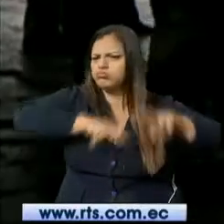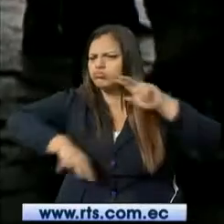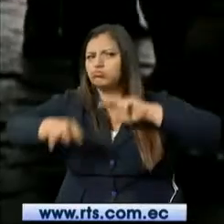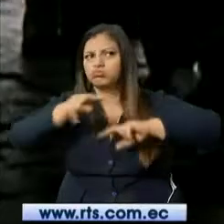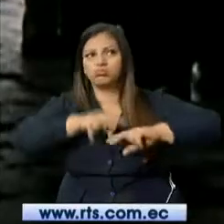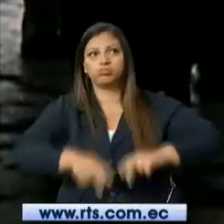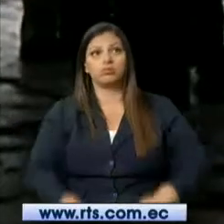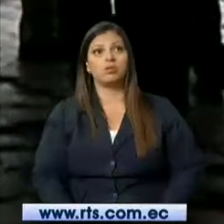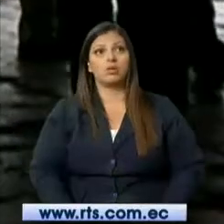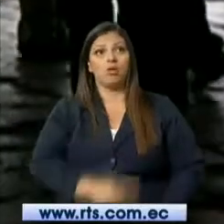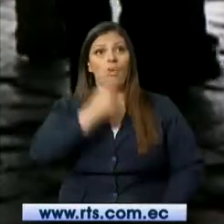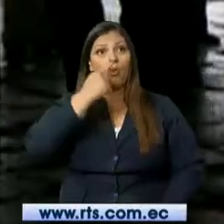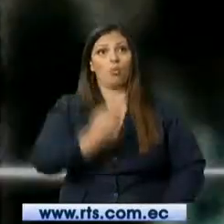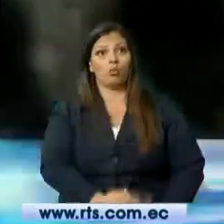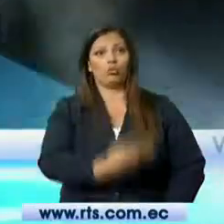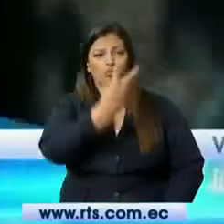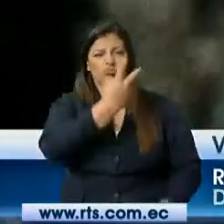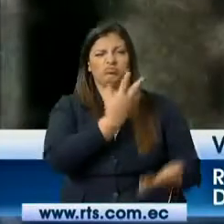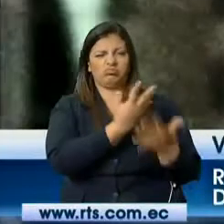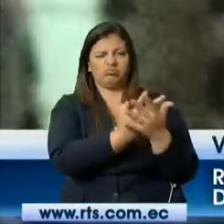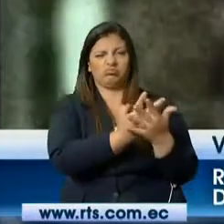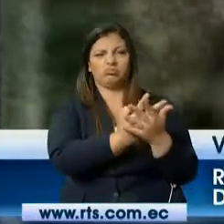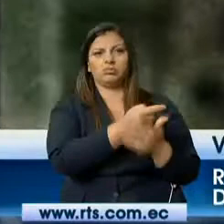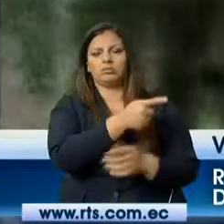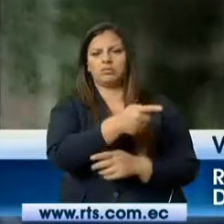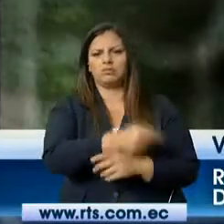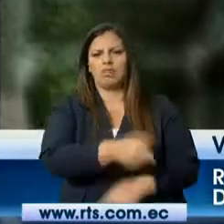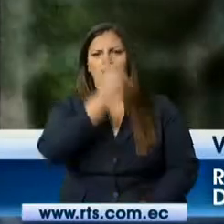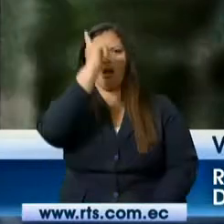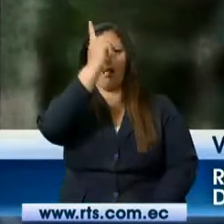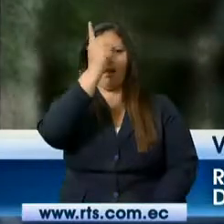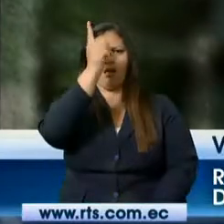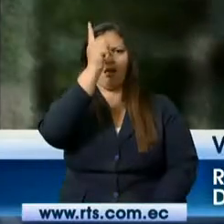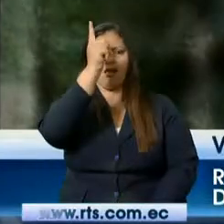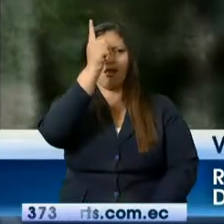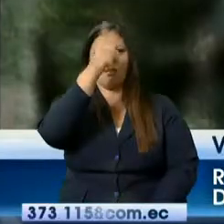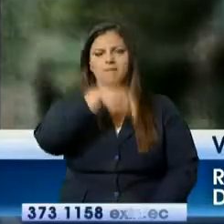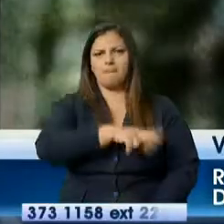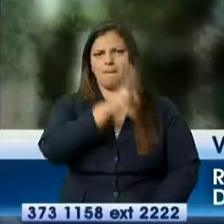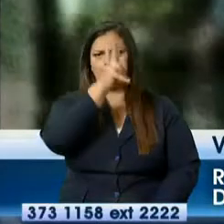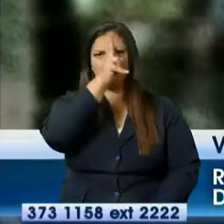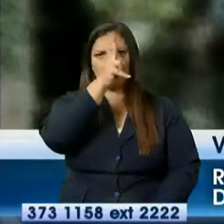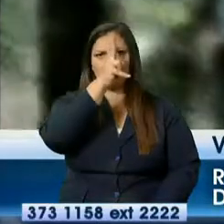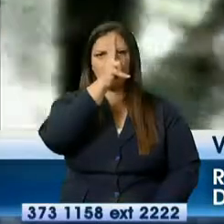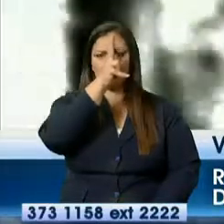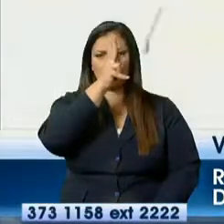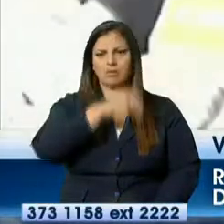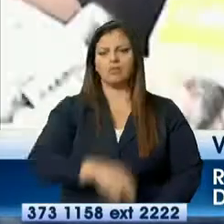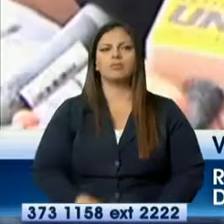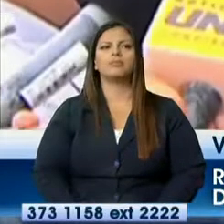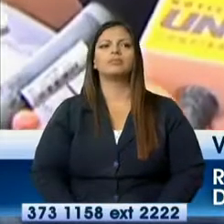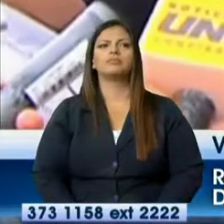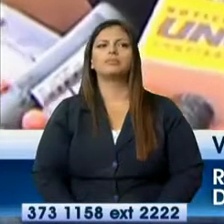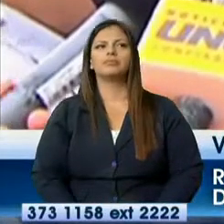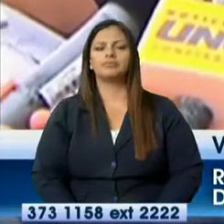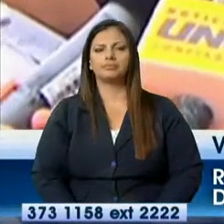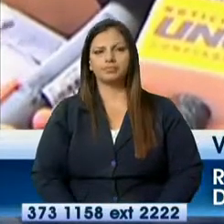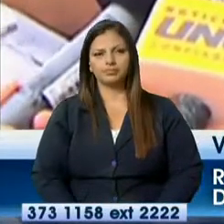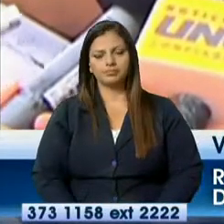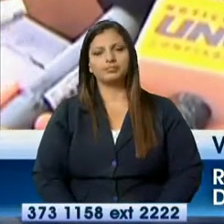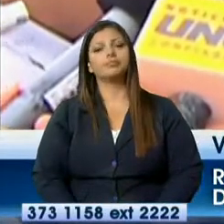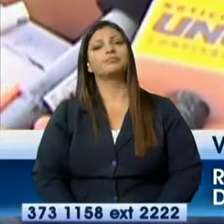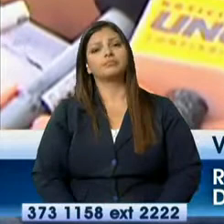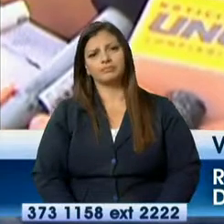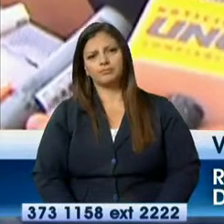la celda de dos privados de libertad, quienes estarían vinculados al delito de extorsión. Este es el resultado de un